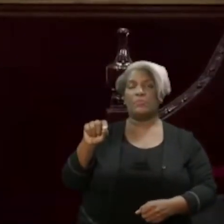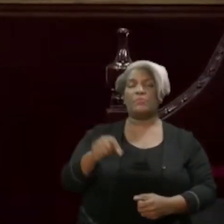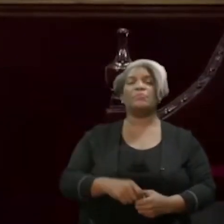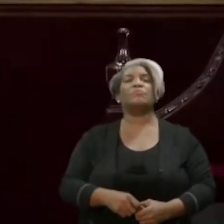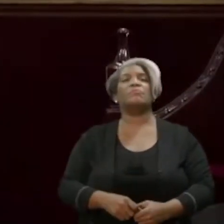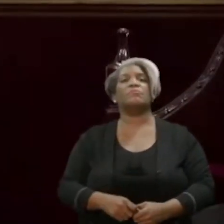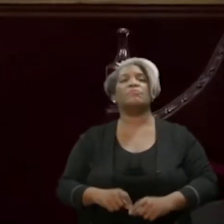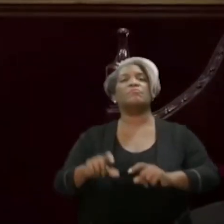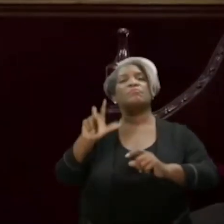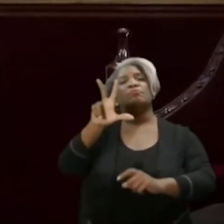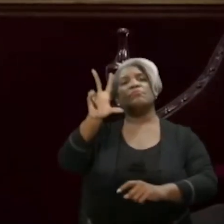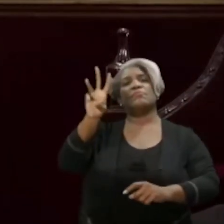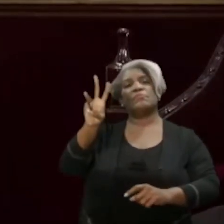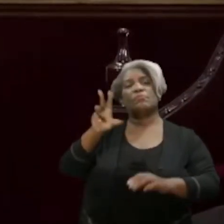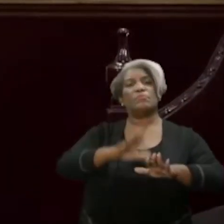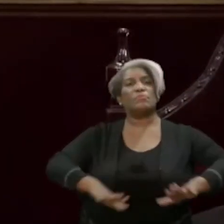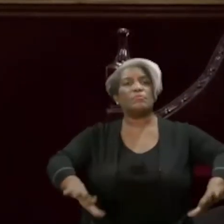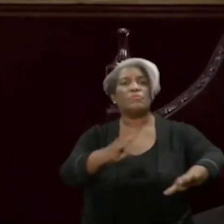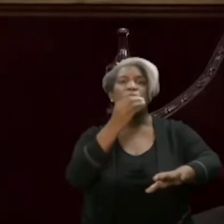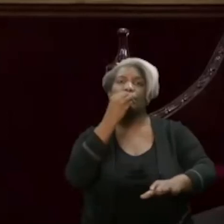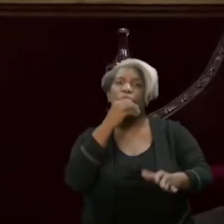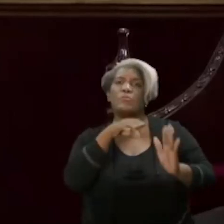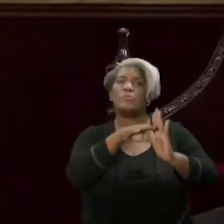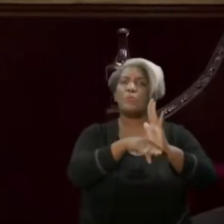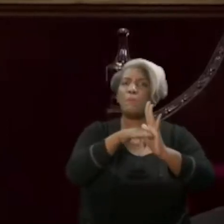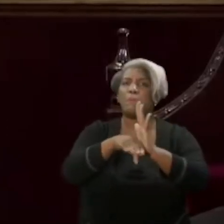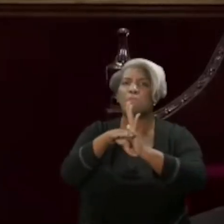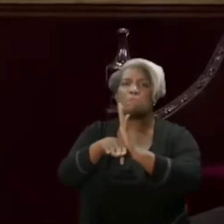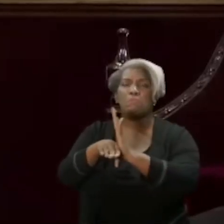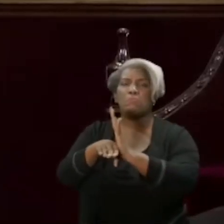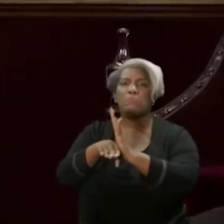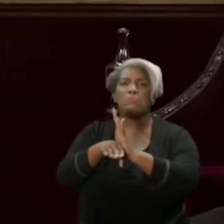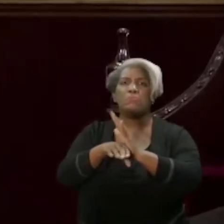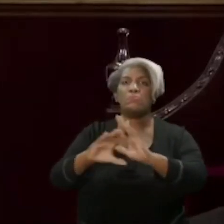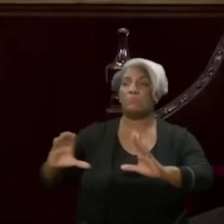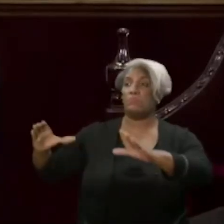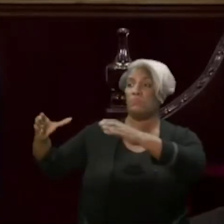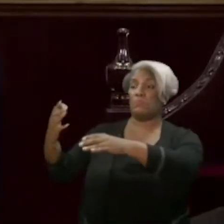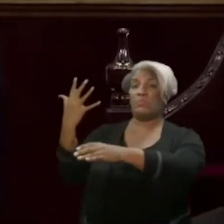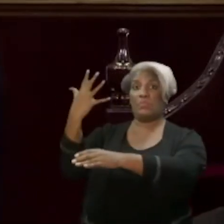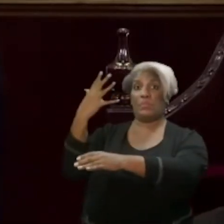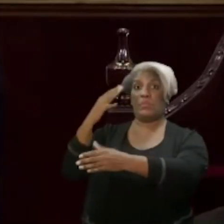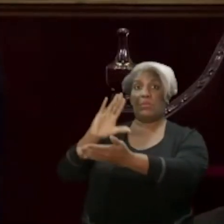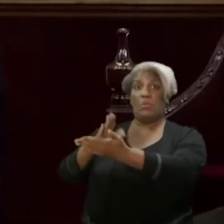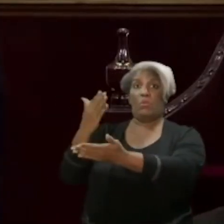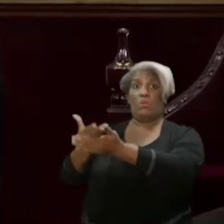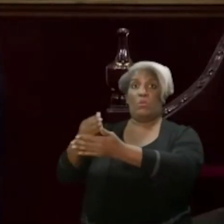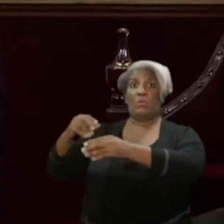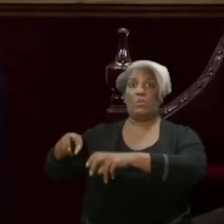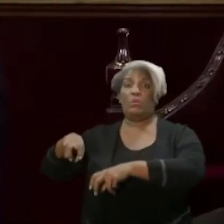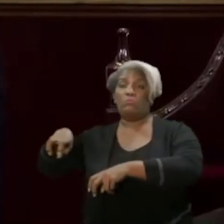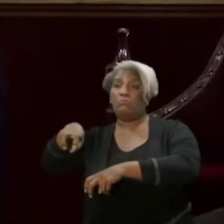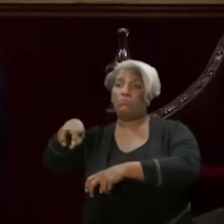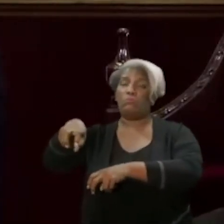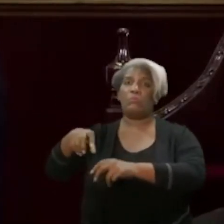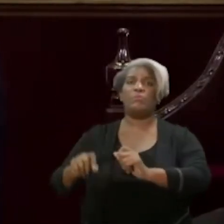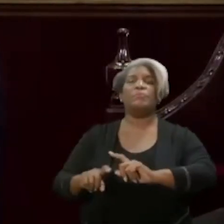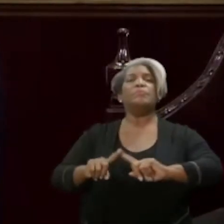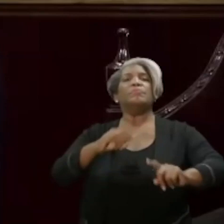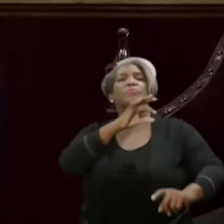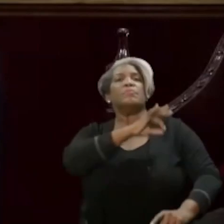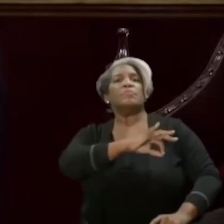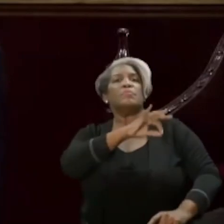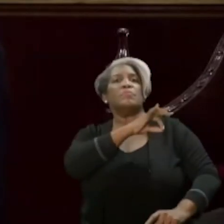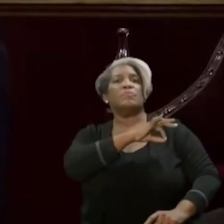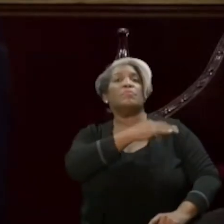funcionaban 36 comedores económicos y 5 cocinas móviles. A febrero del